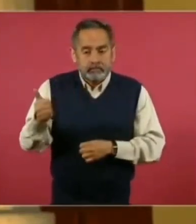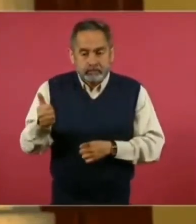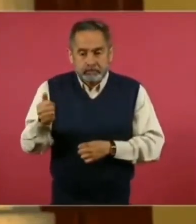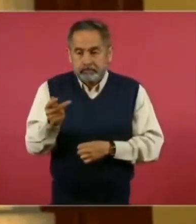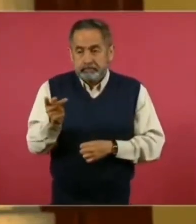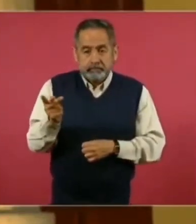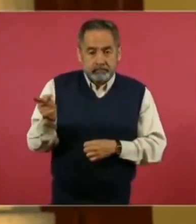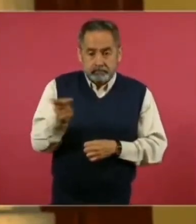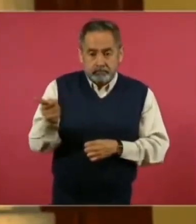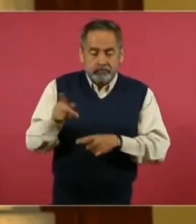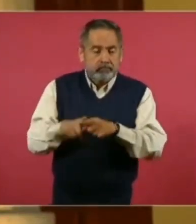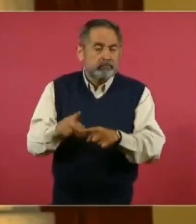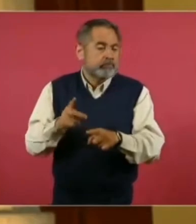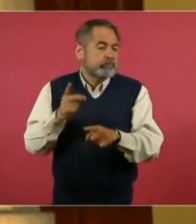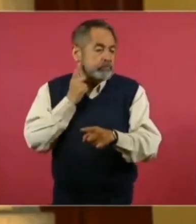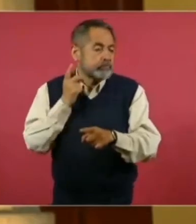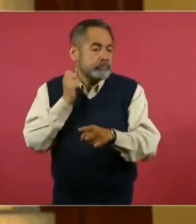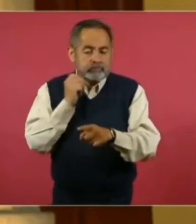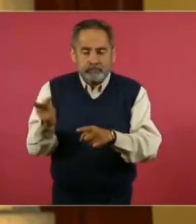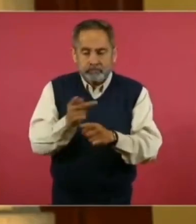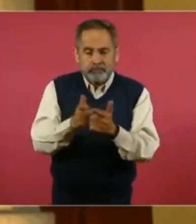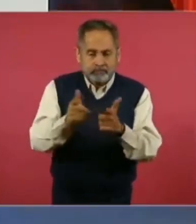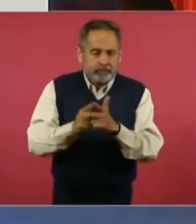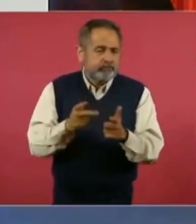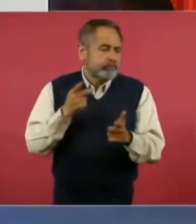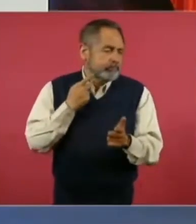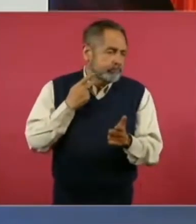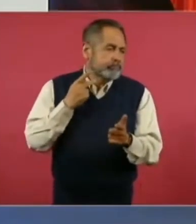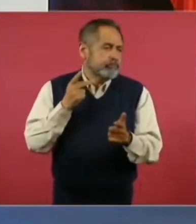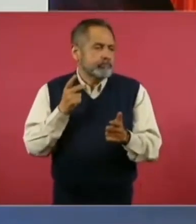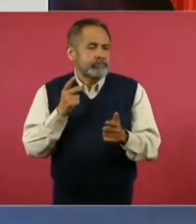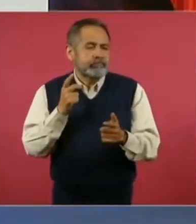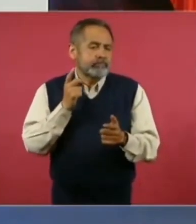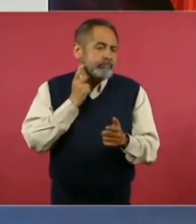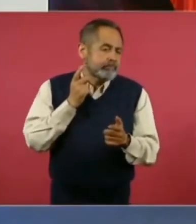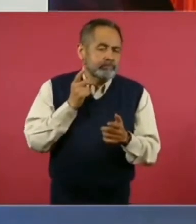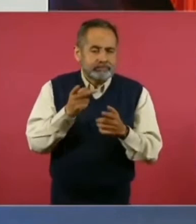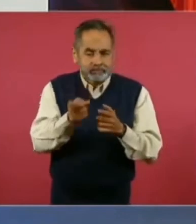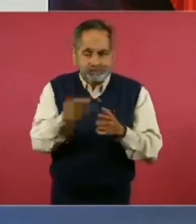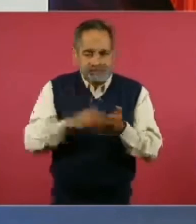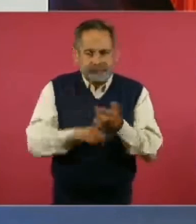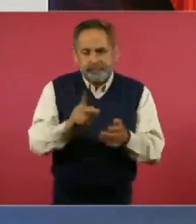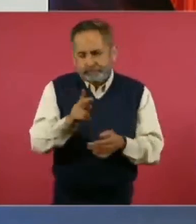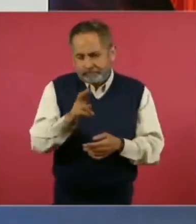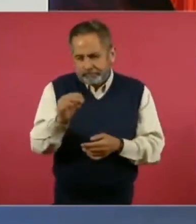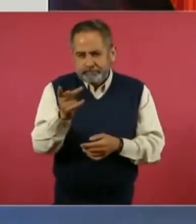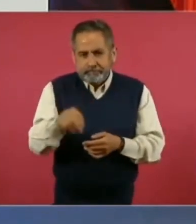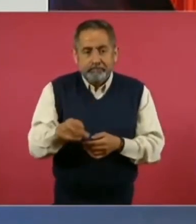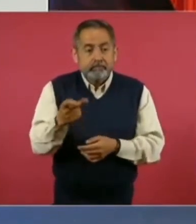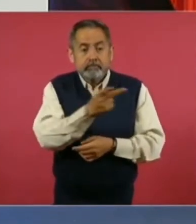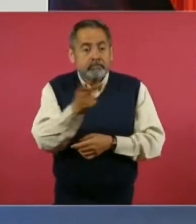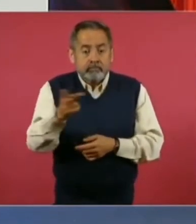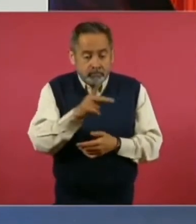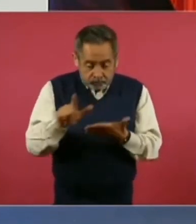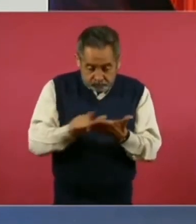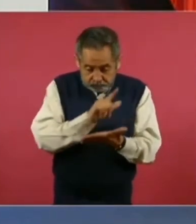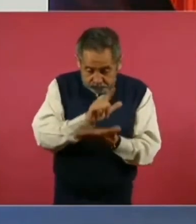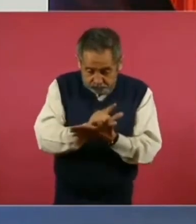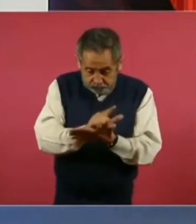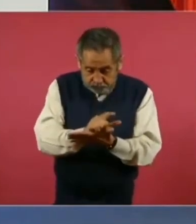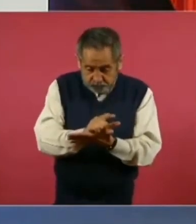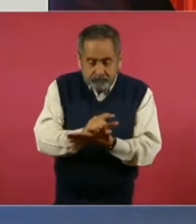ambos partidos aprobaron la ley de los sistemas de ahorro para el retiro,